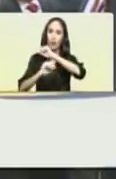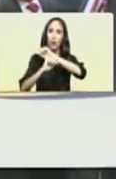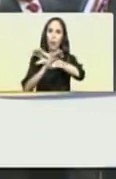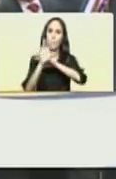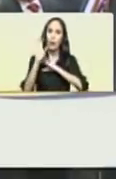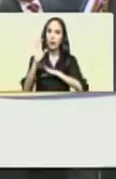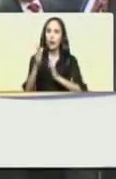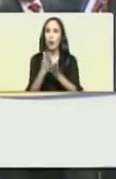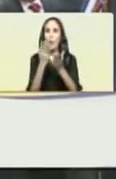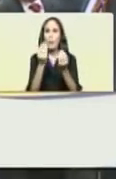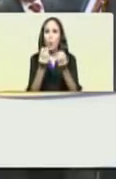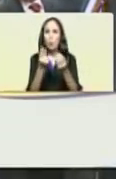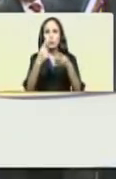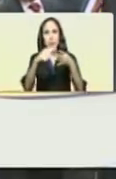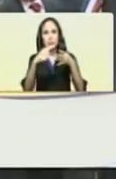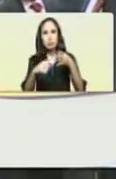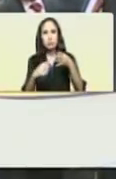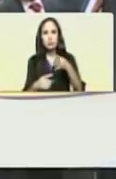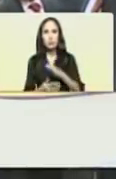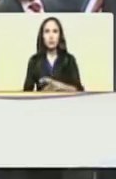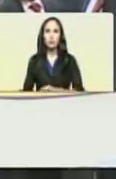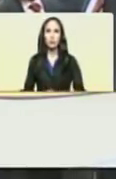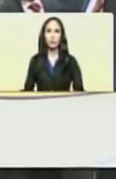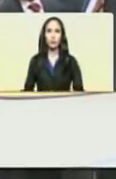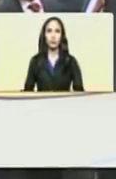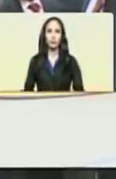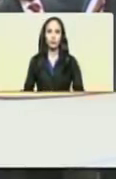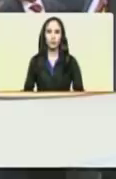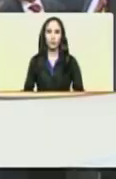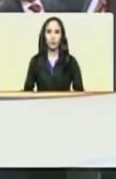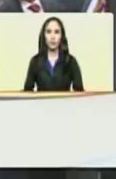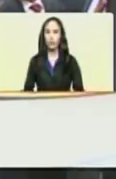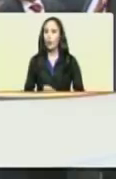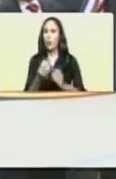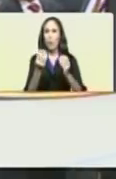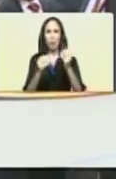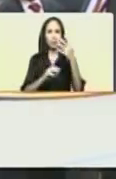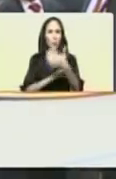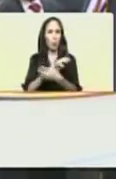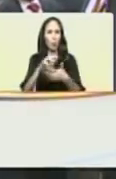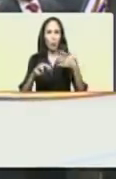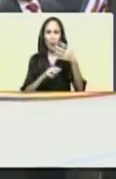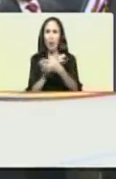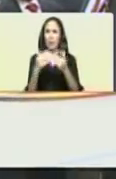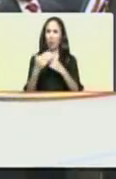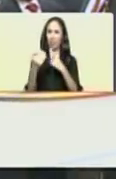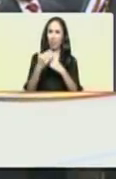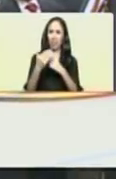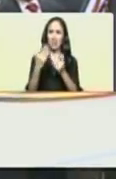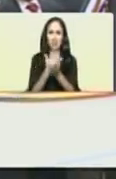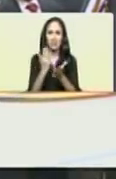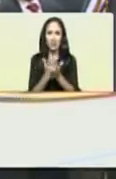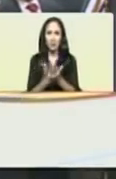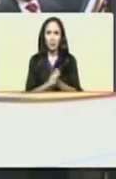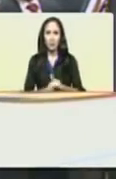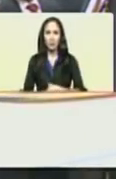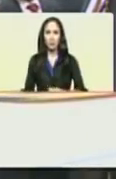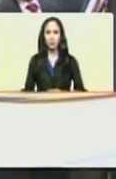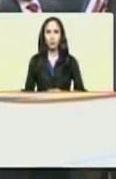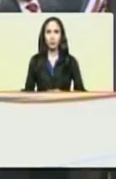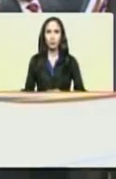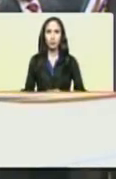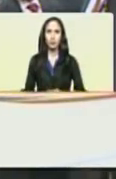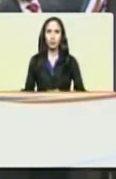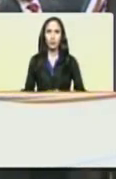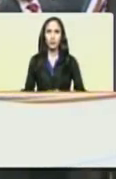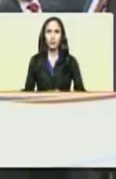retos hemos sorteado cuántas dificultades hemos enfrentado y hoy